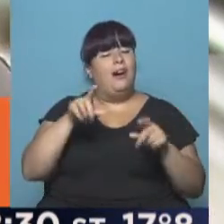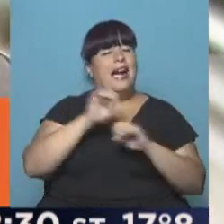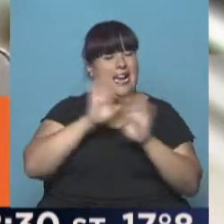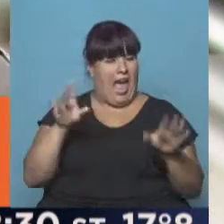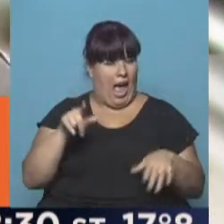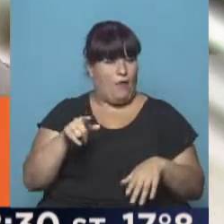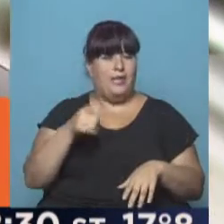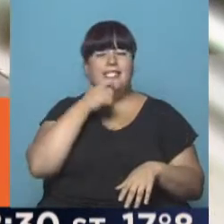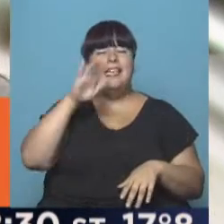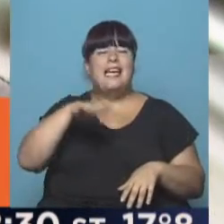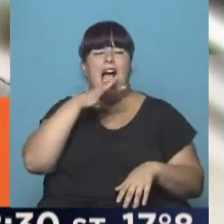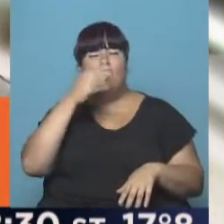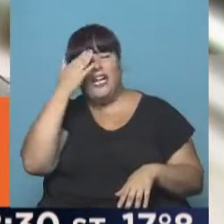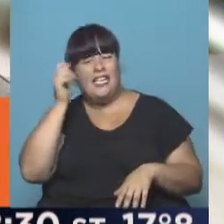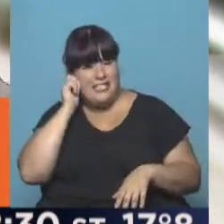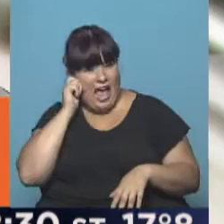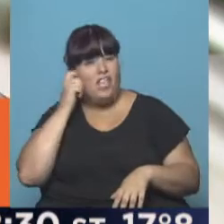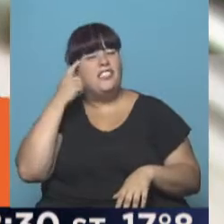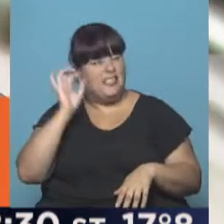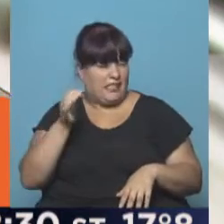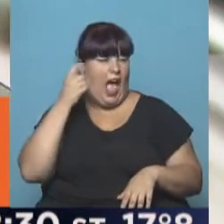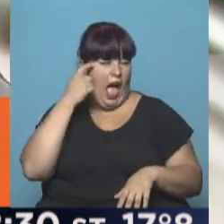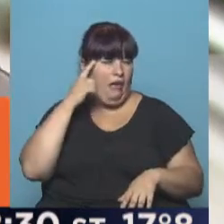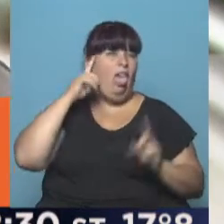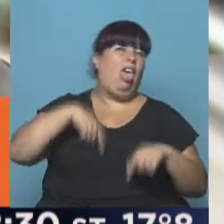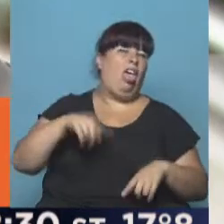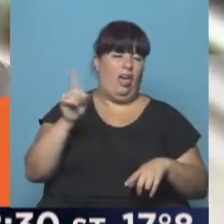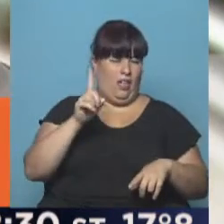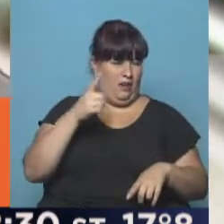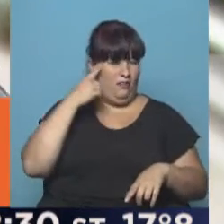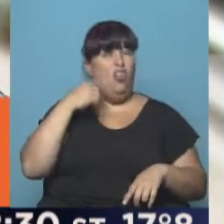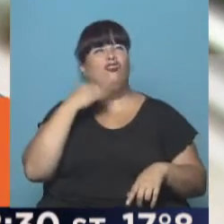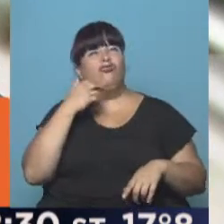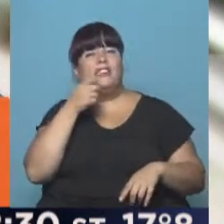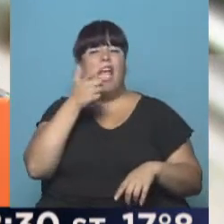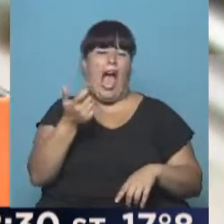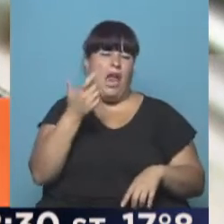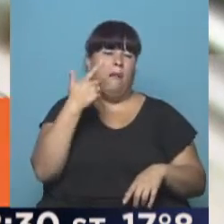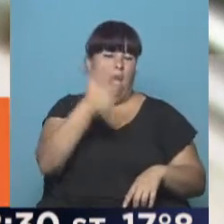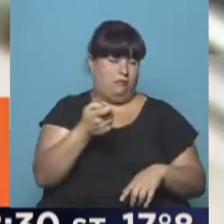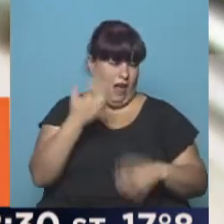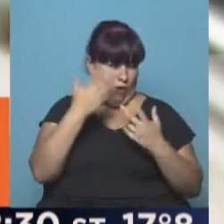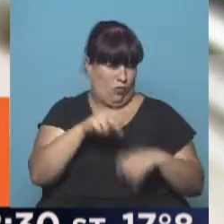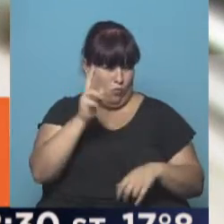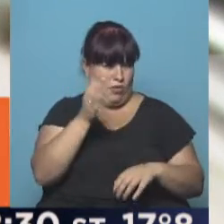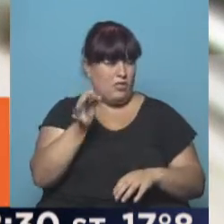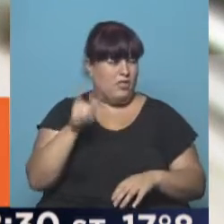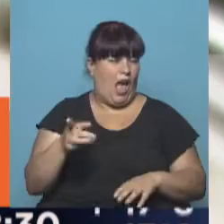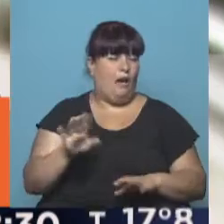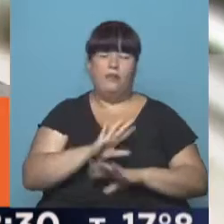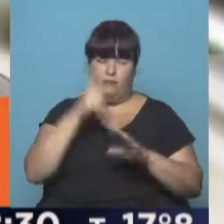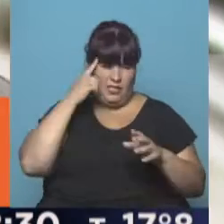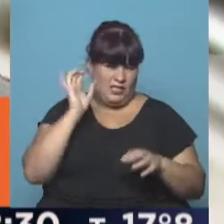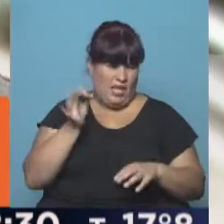graves y un chico de 14 y 15 años es consciente de que si tiene un arma en la mano del prote gatillo puede matar a alguien totalmente